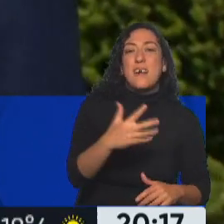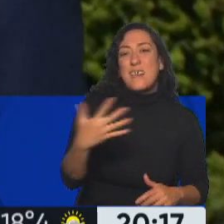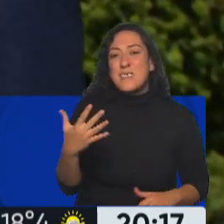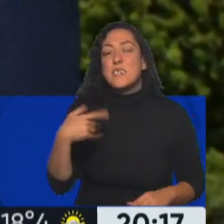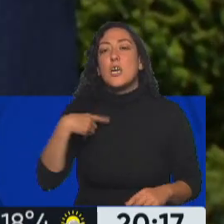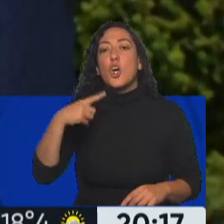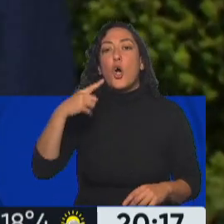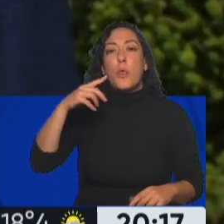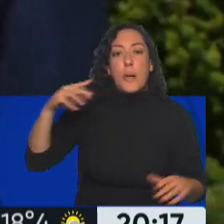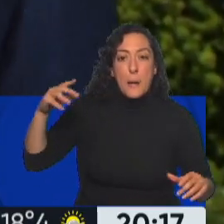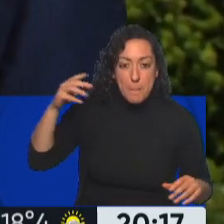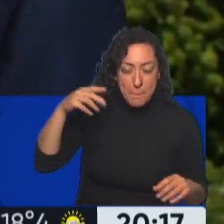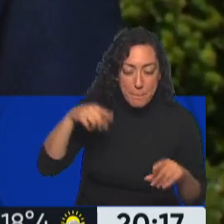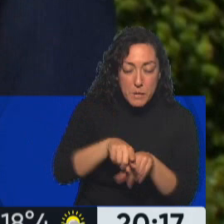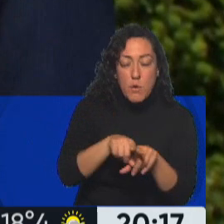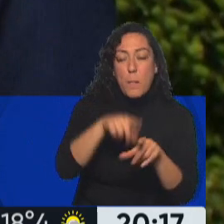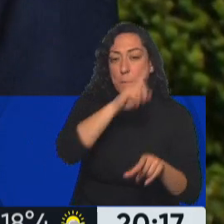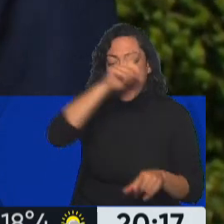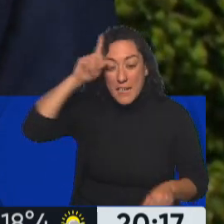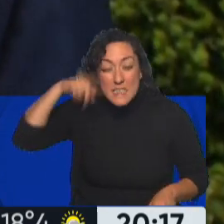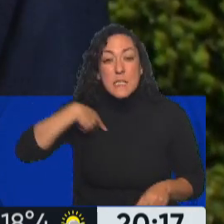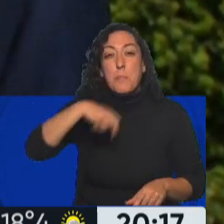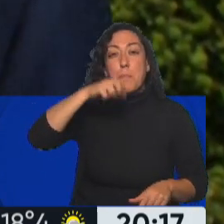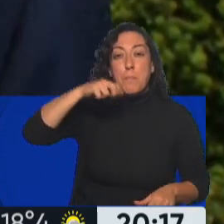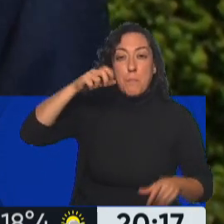cayó 4,8% y la bolsa de Milán bajó